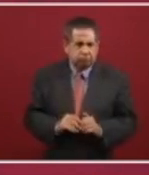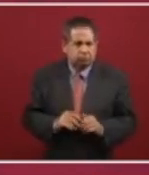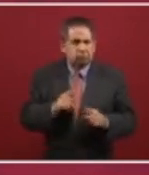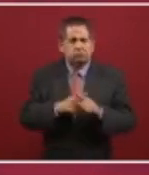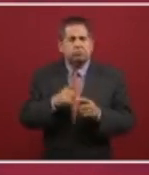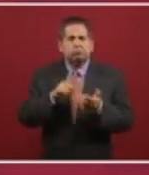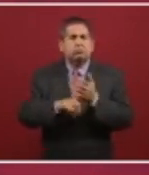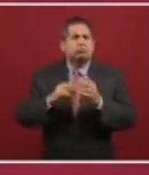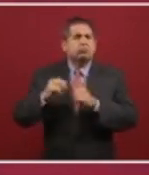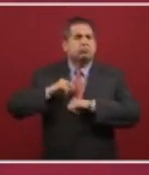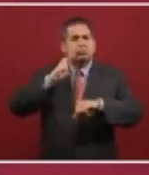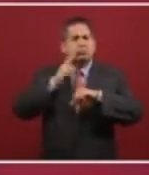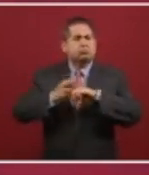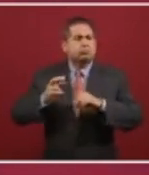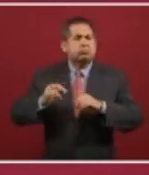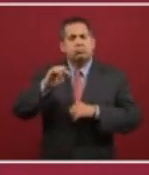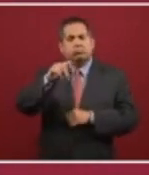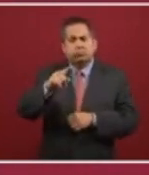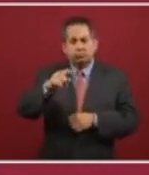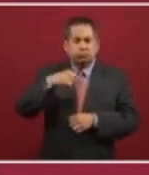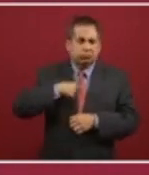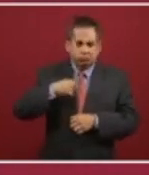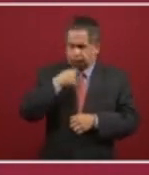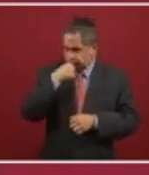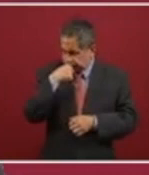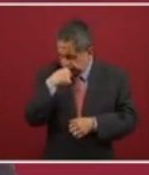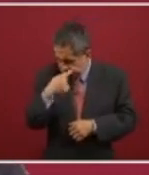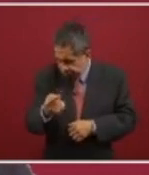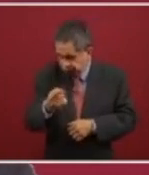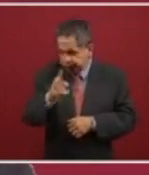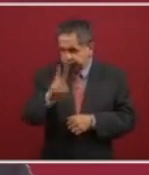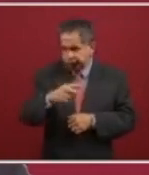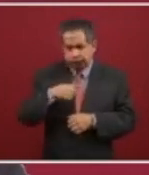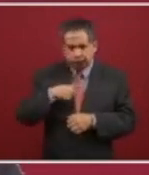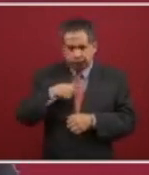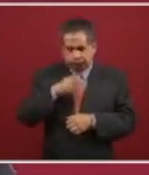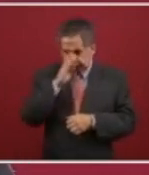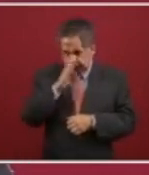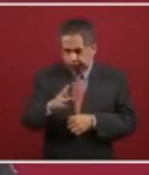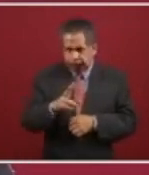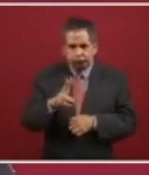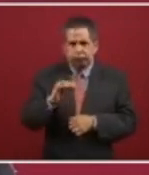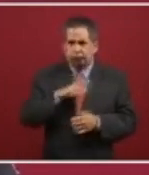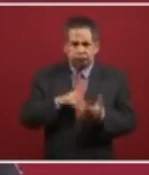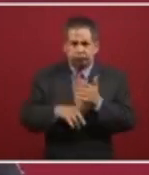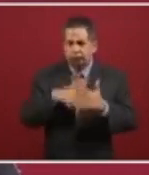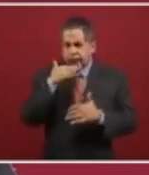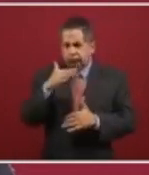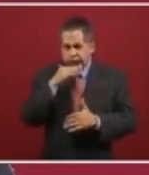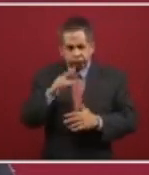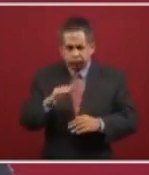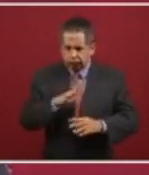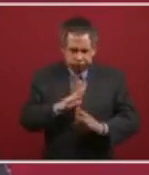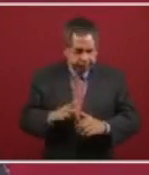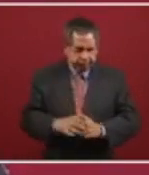instancias competentes. Lo que yo sí le puedo decir de que no hay corrupción.